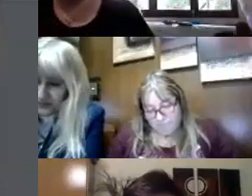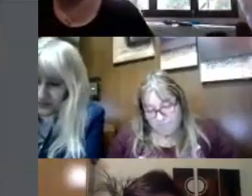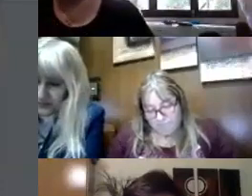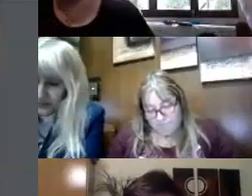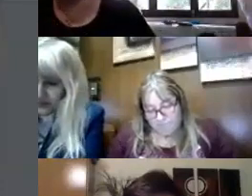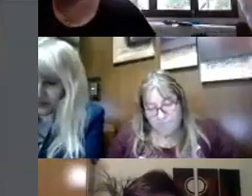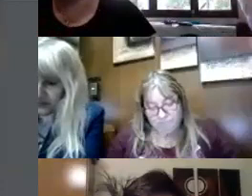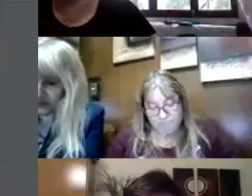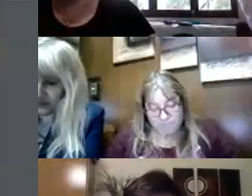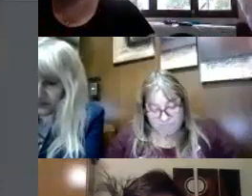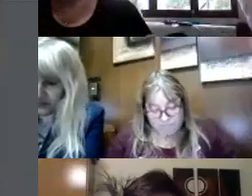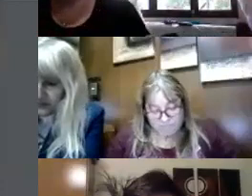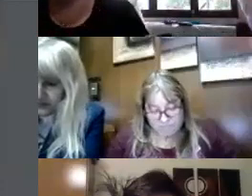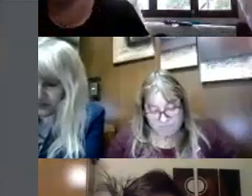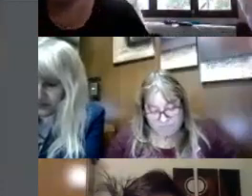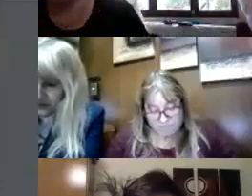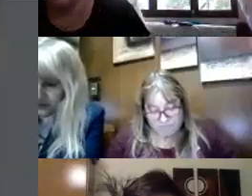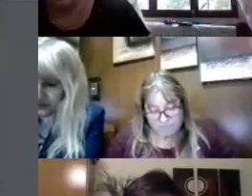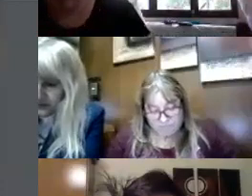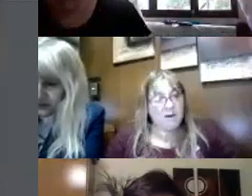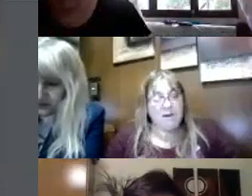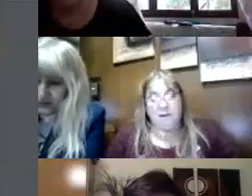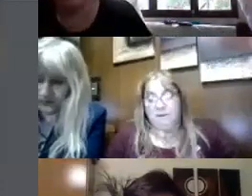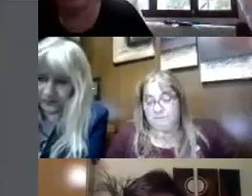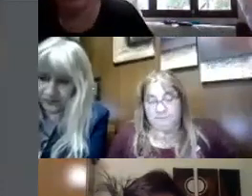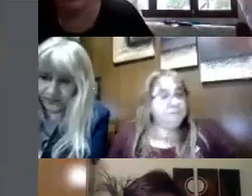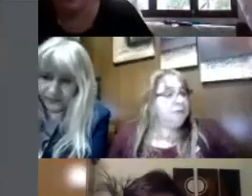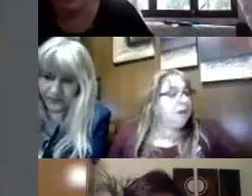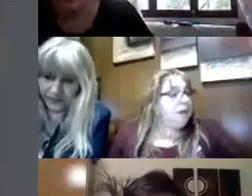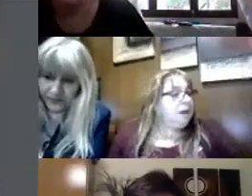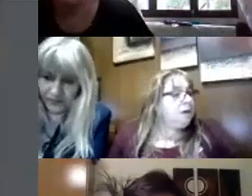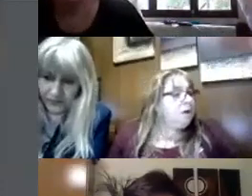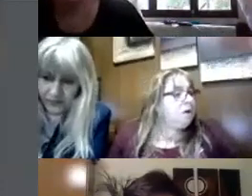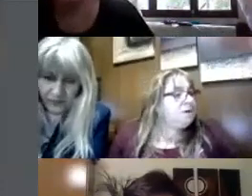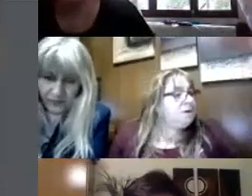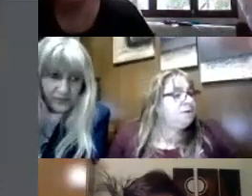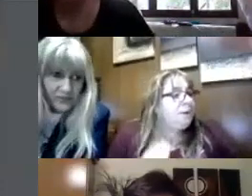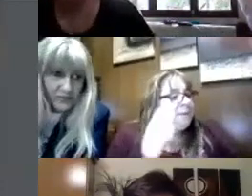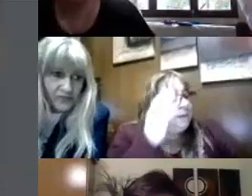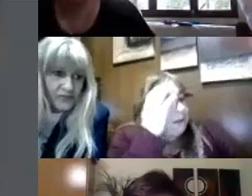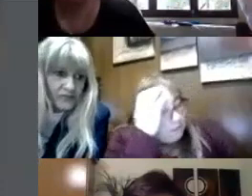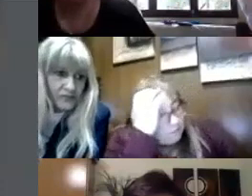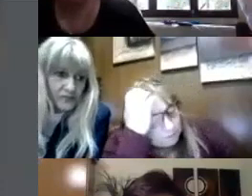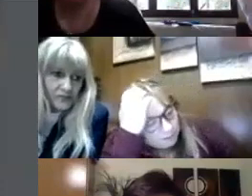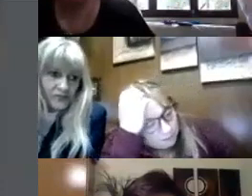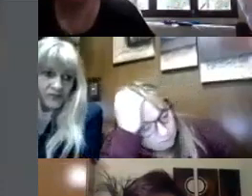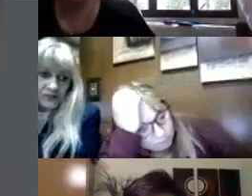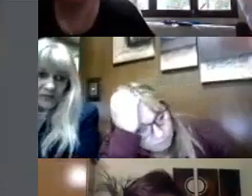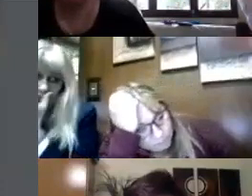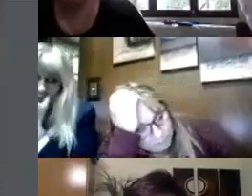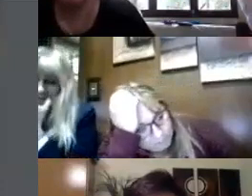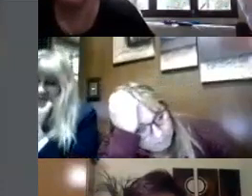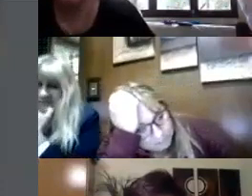el doctor Lasalle, también felicitaciones al doctor Lucero, dice, muy ilustrativa la exposición, mi reconocimiento a la comisión, a Colproba